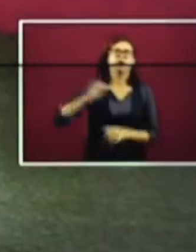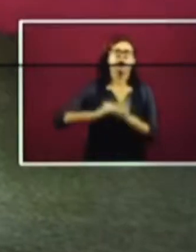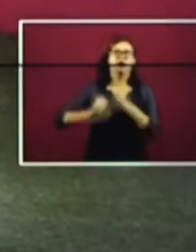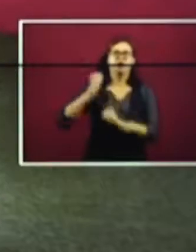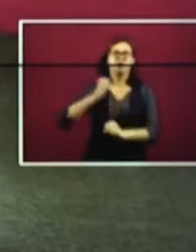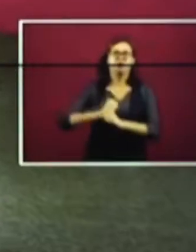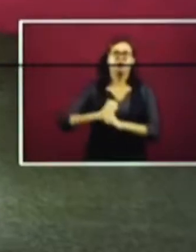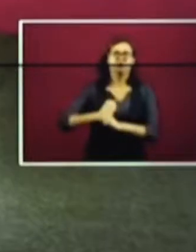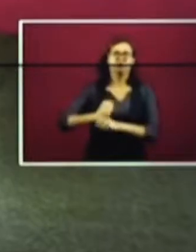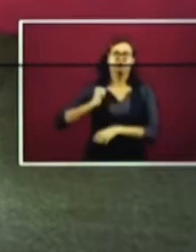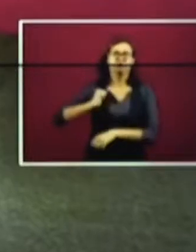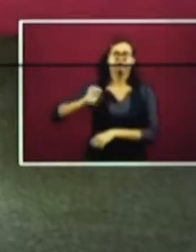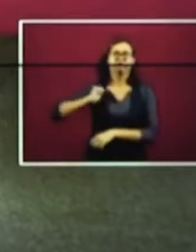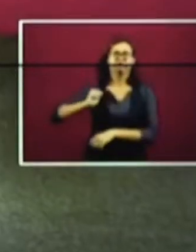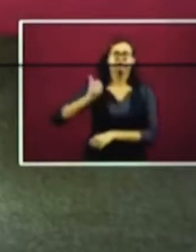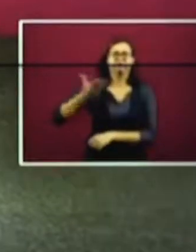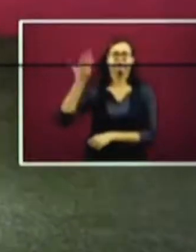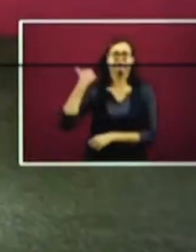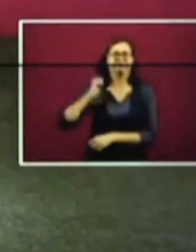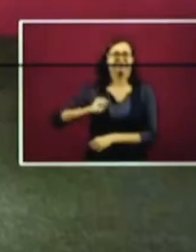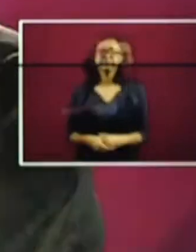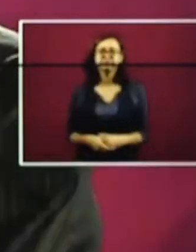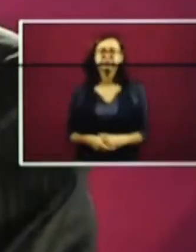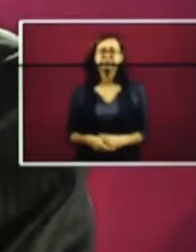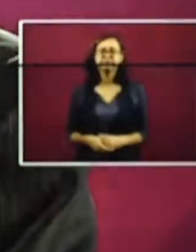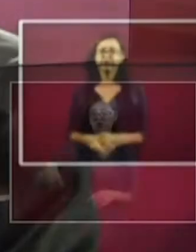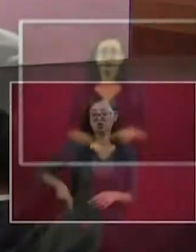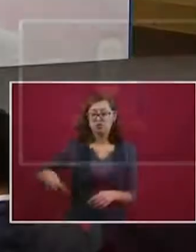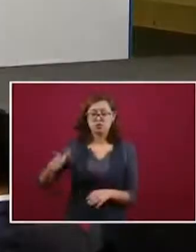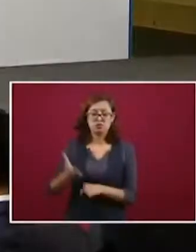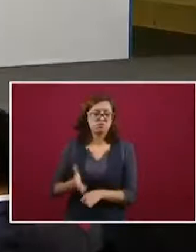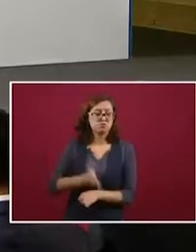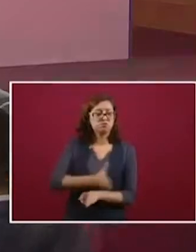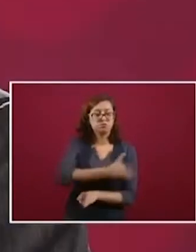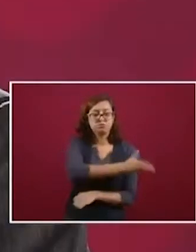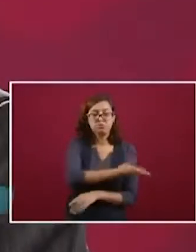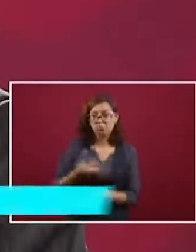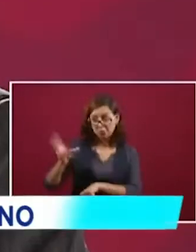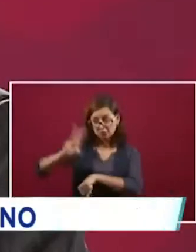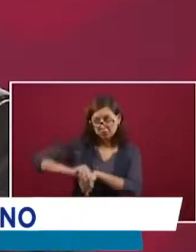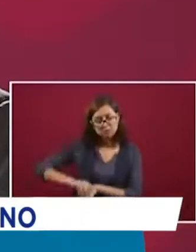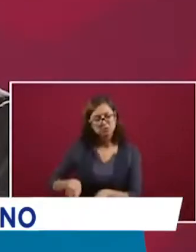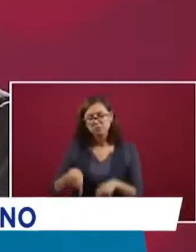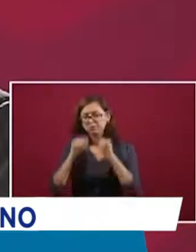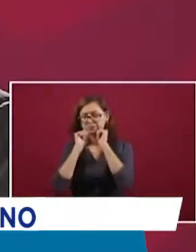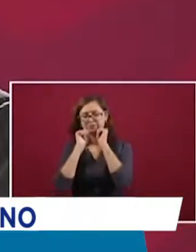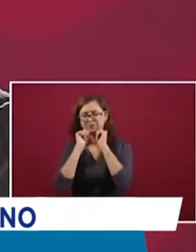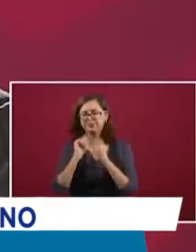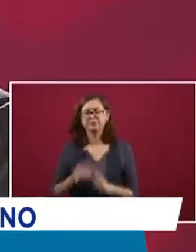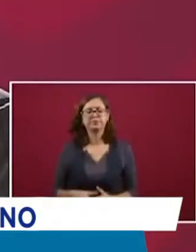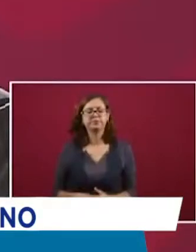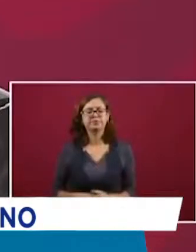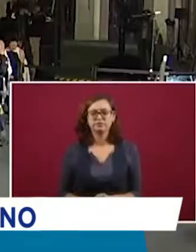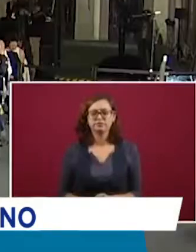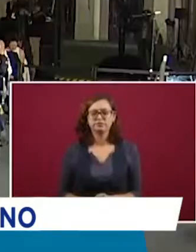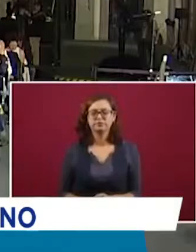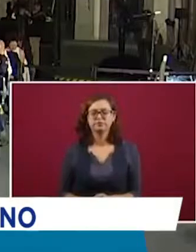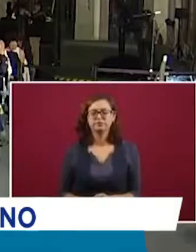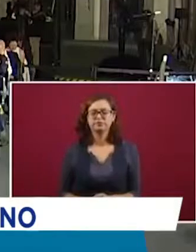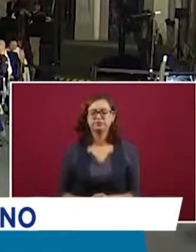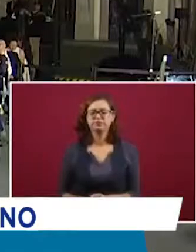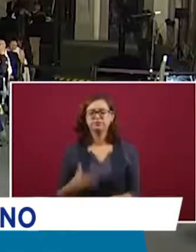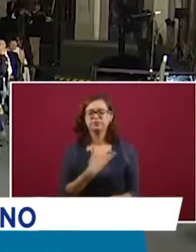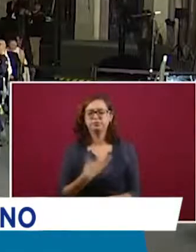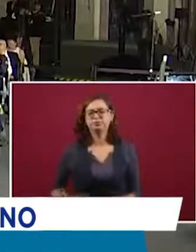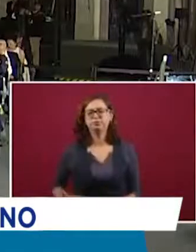gobierno del primero de septiembre será a las 11 de la mañana en palacio nacional y en la tarde la titular de la secretaría